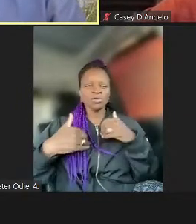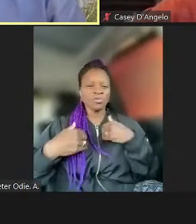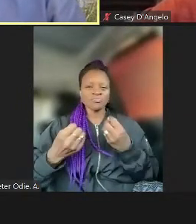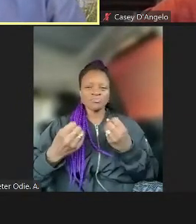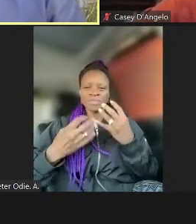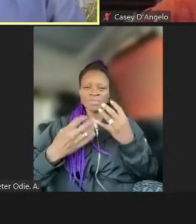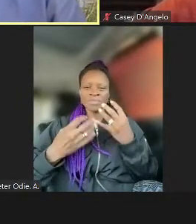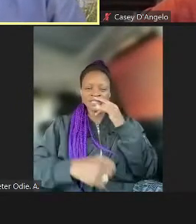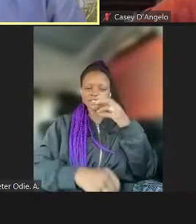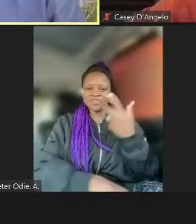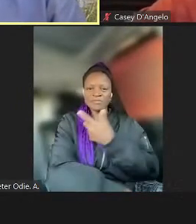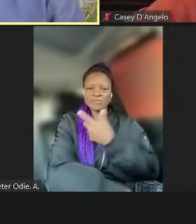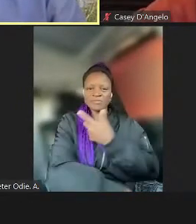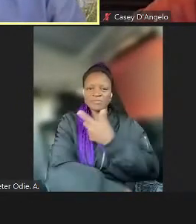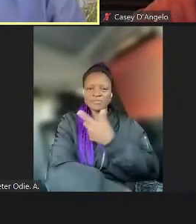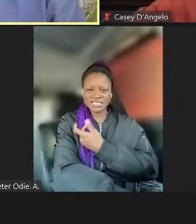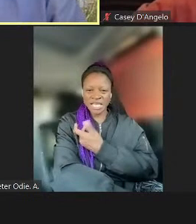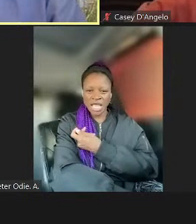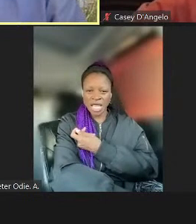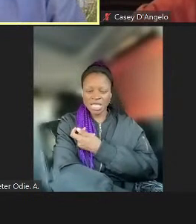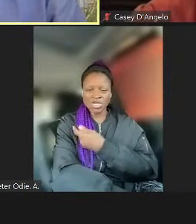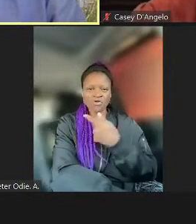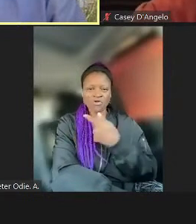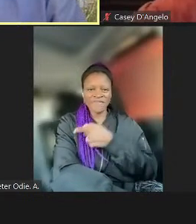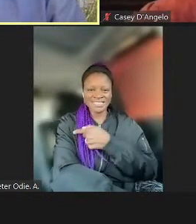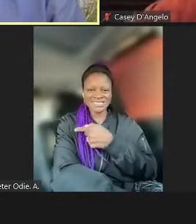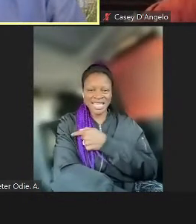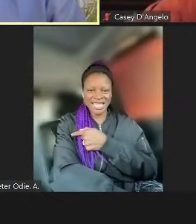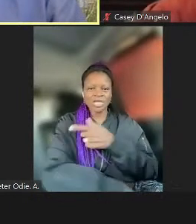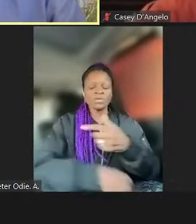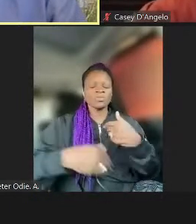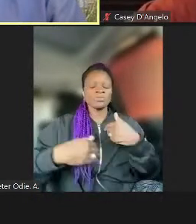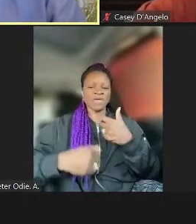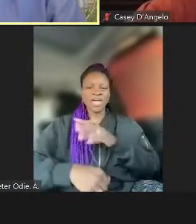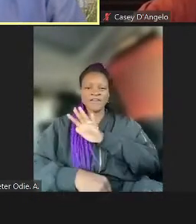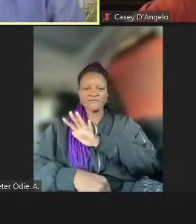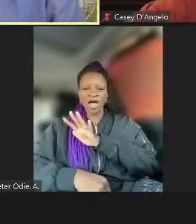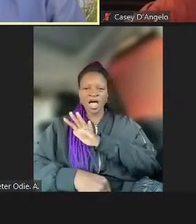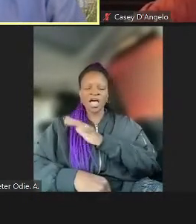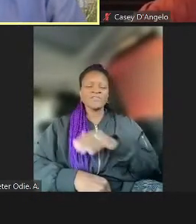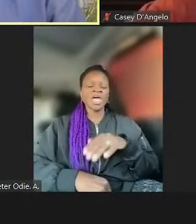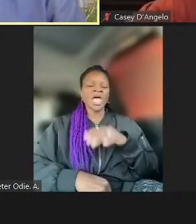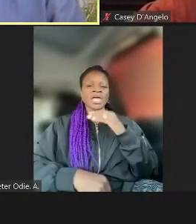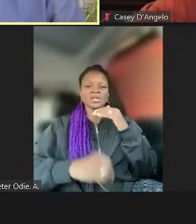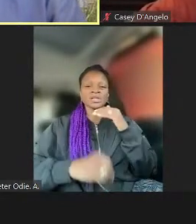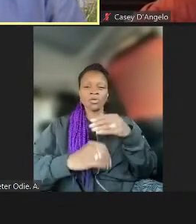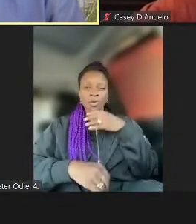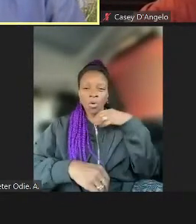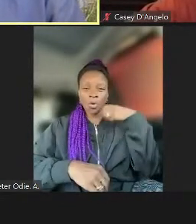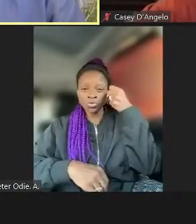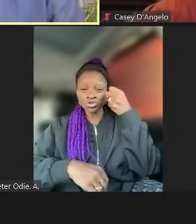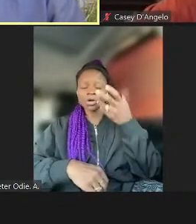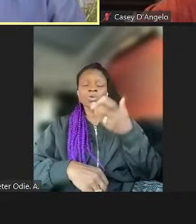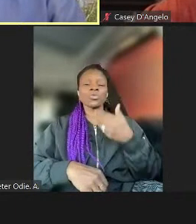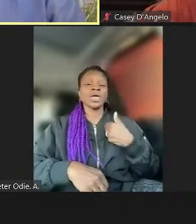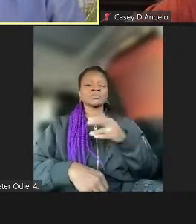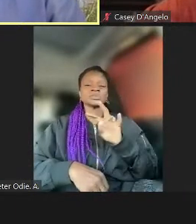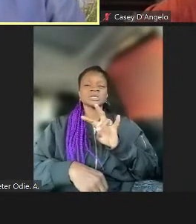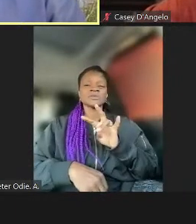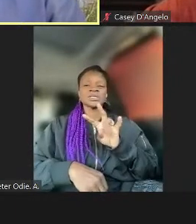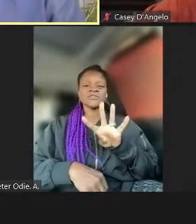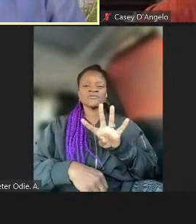especialmente en el área de las vacunas de los niños. Hasta ahorita nuestra población elegible de 5 y más